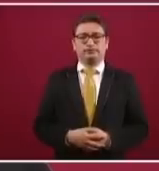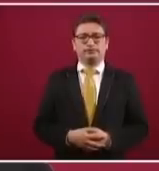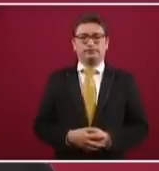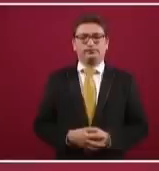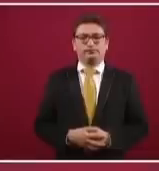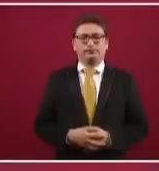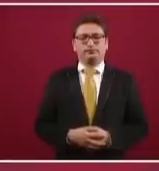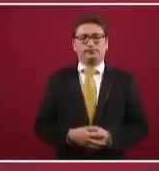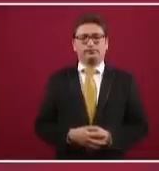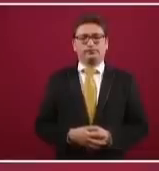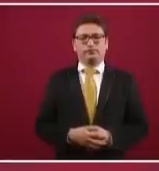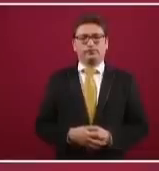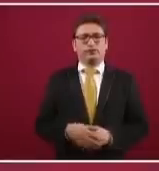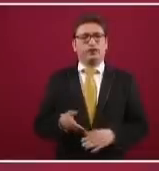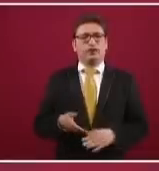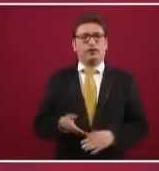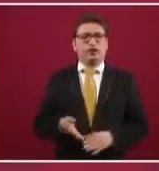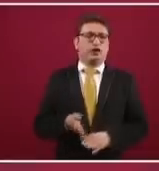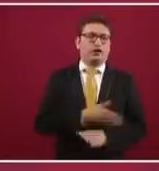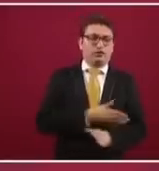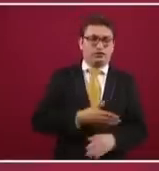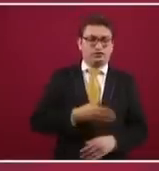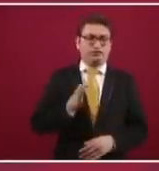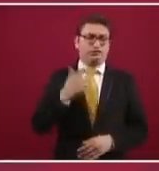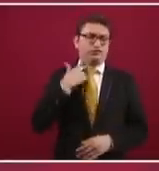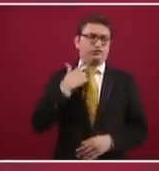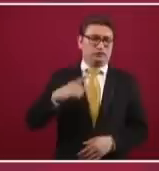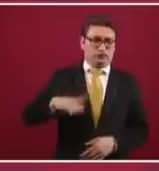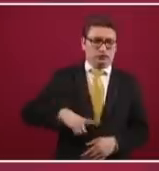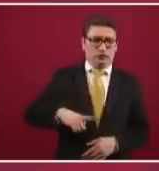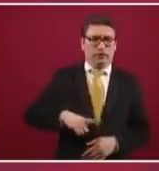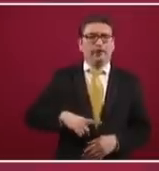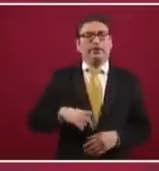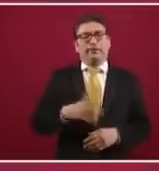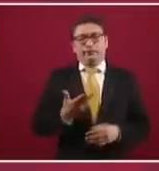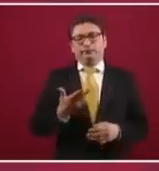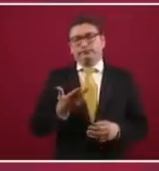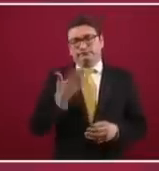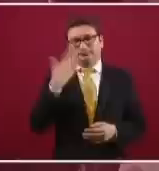en los gobiernos anteriores la cerraron.